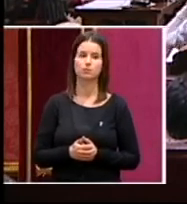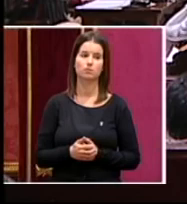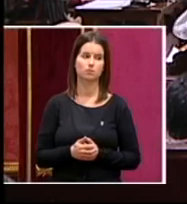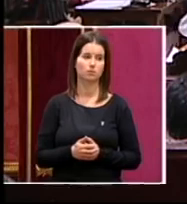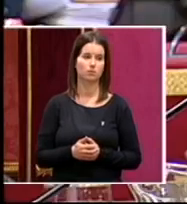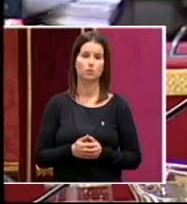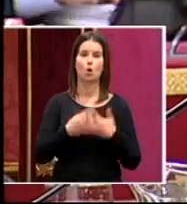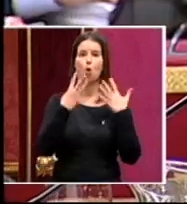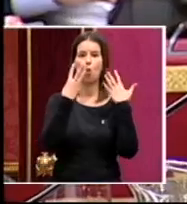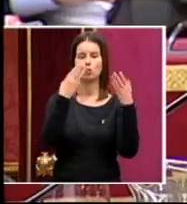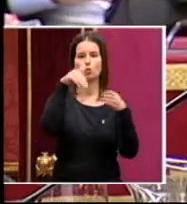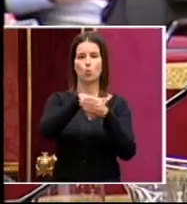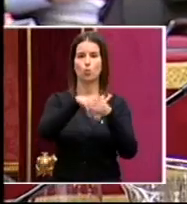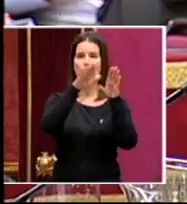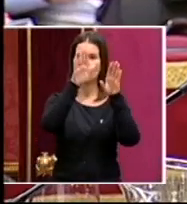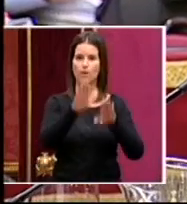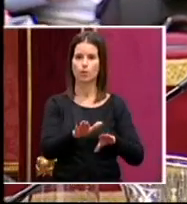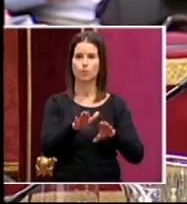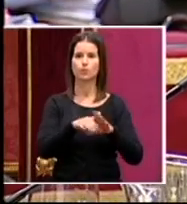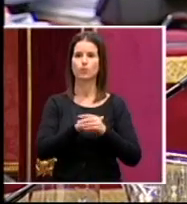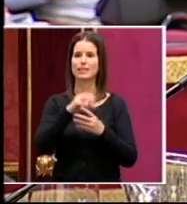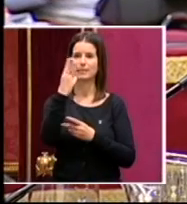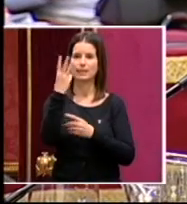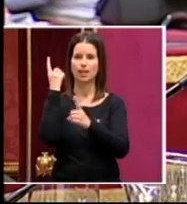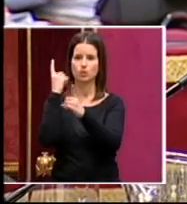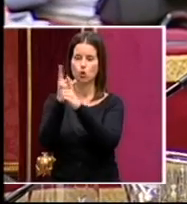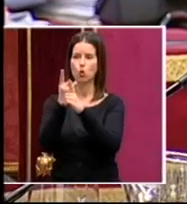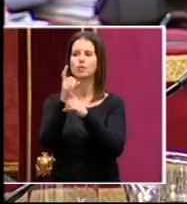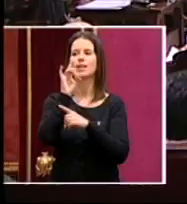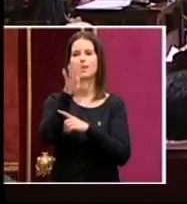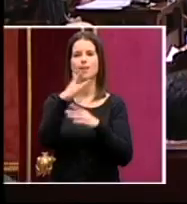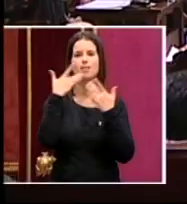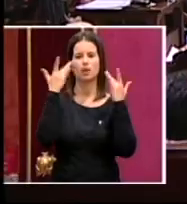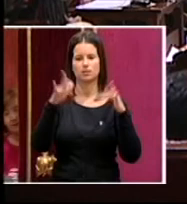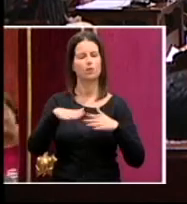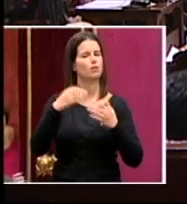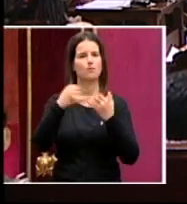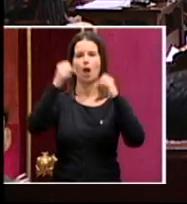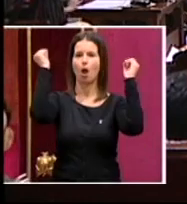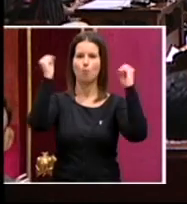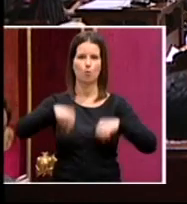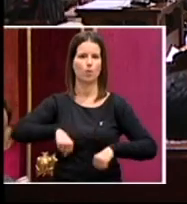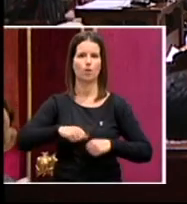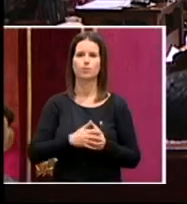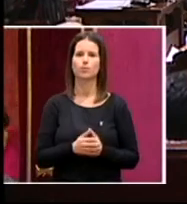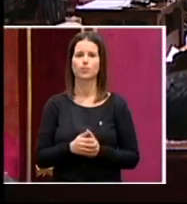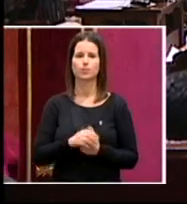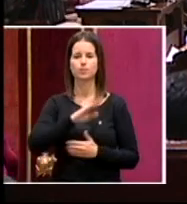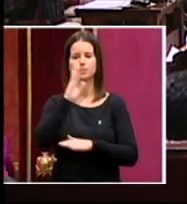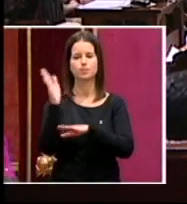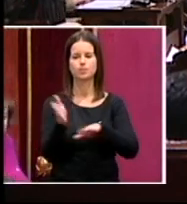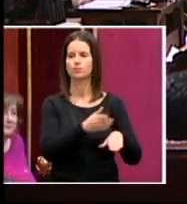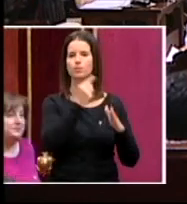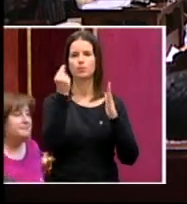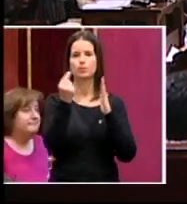Entiendo. 8 votos a favor, 3 en contra, 15 abstenciones. Se aprueba. Se aprueba, por tanto, el punto. Pasaríamos al